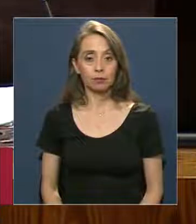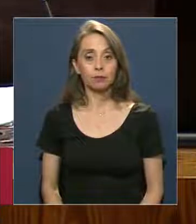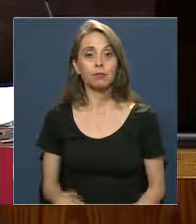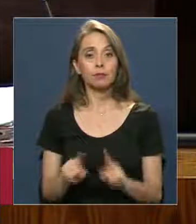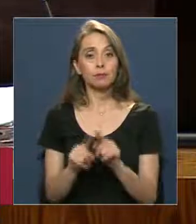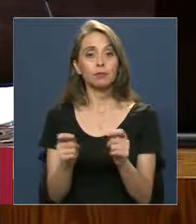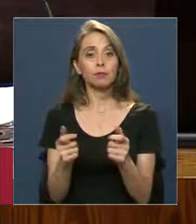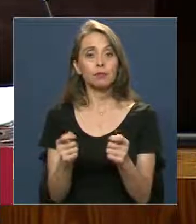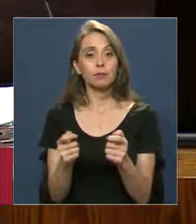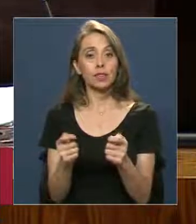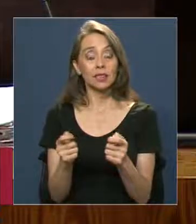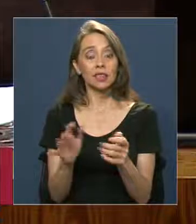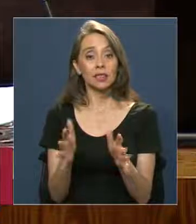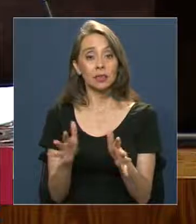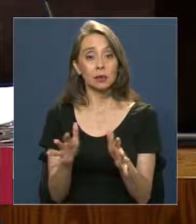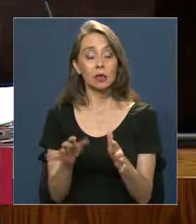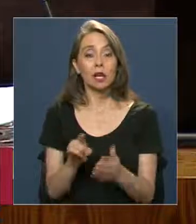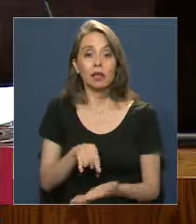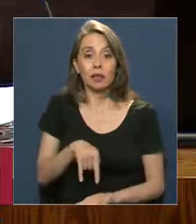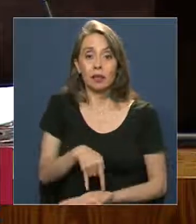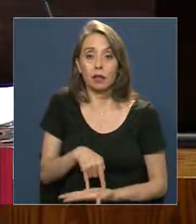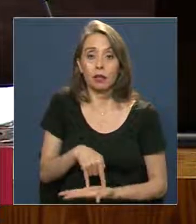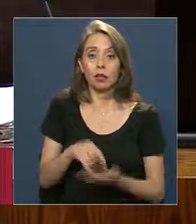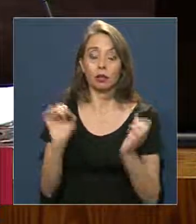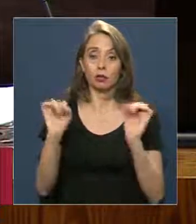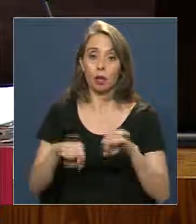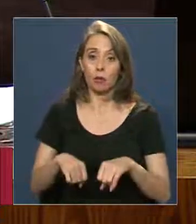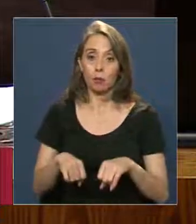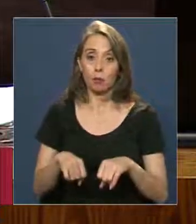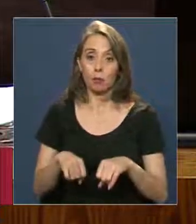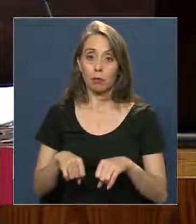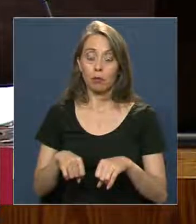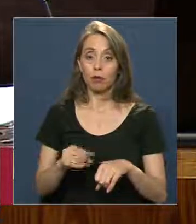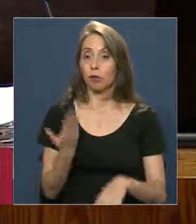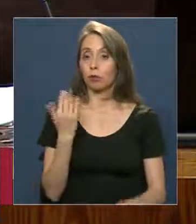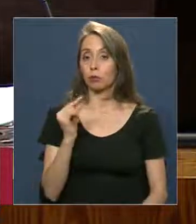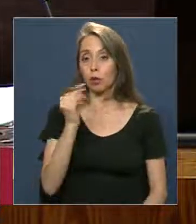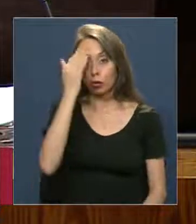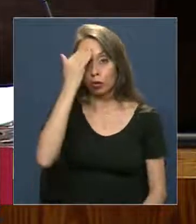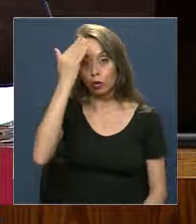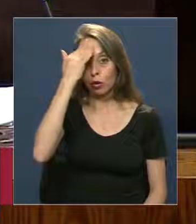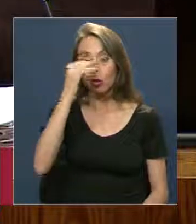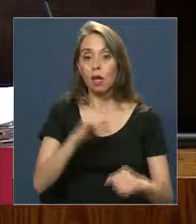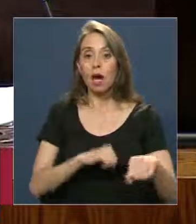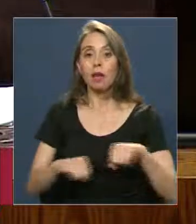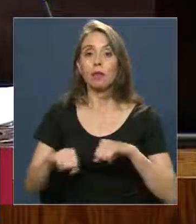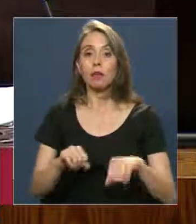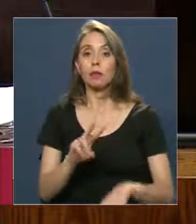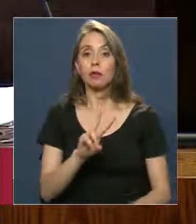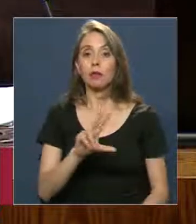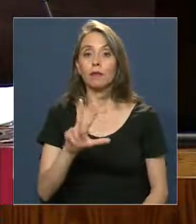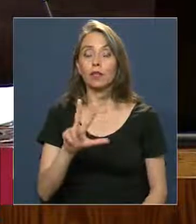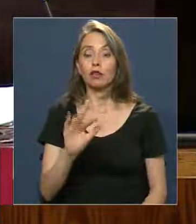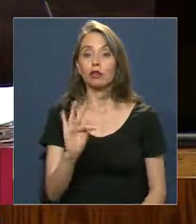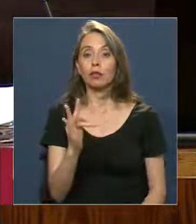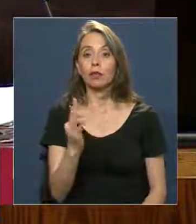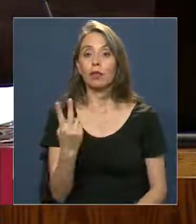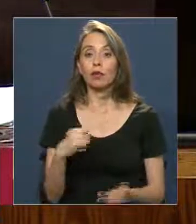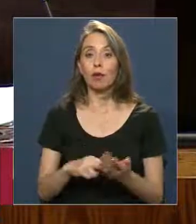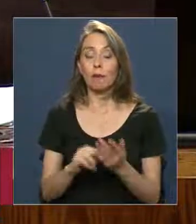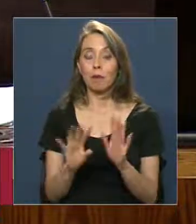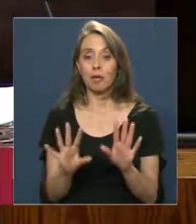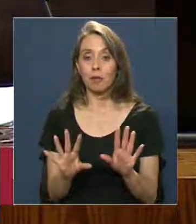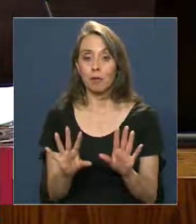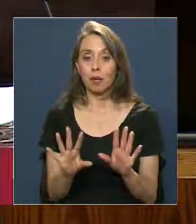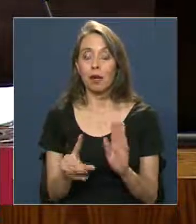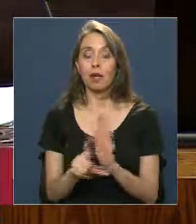similar, presidente, a lo que este Congreso aprobó a escasos días del terremoto del 28 de febrero del 2010,